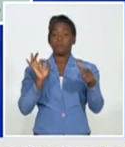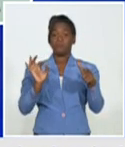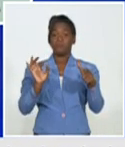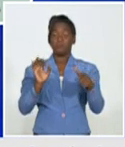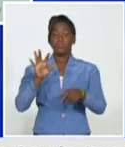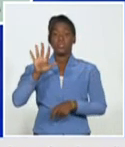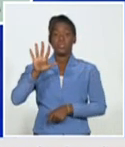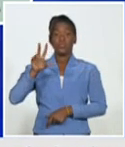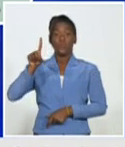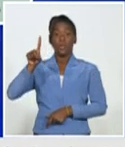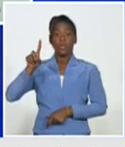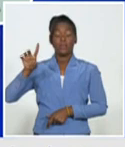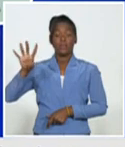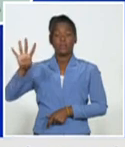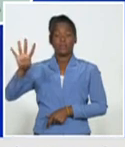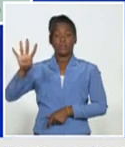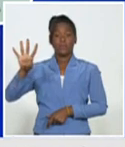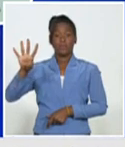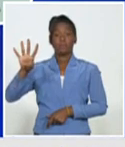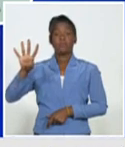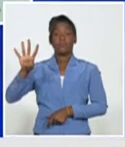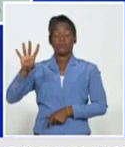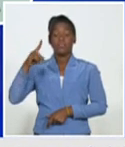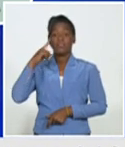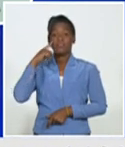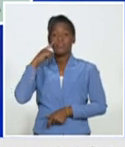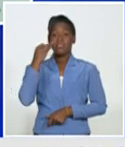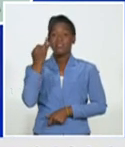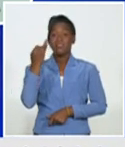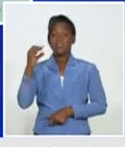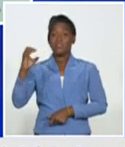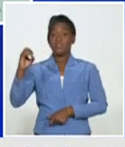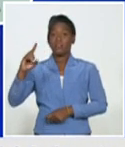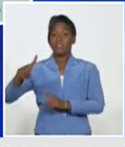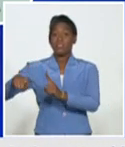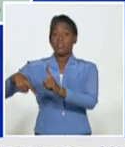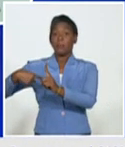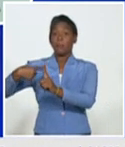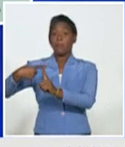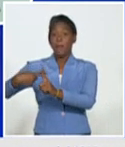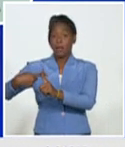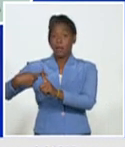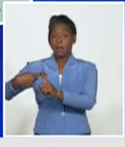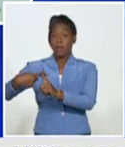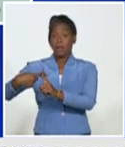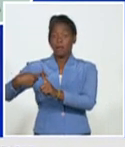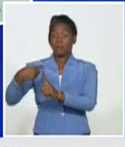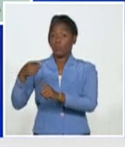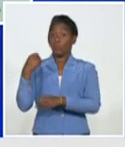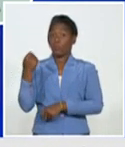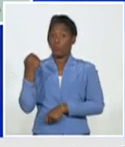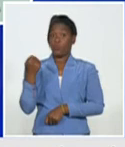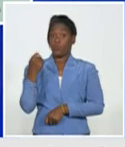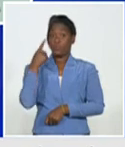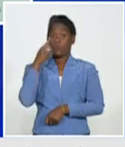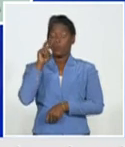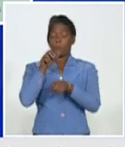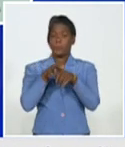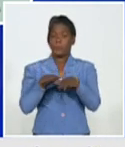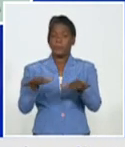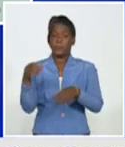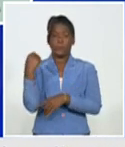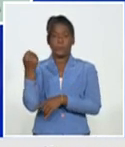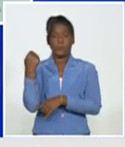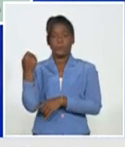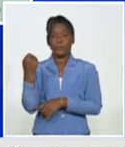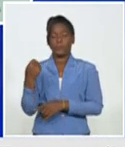514, estamos hablando de 70 casos autóctonos más que el día de ayer, y como es característico,